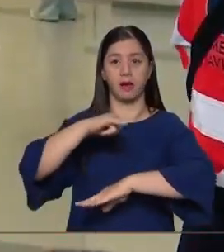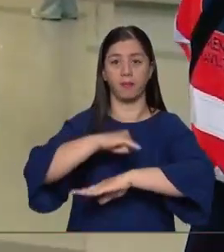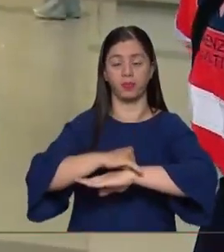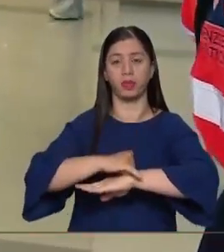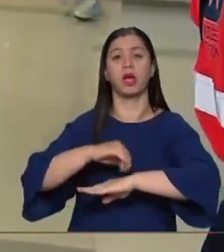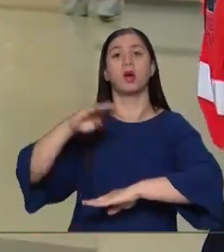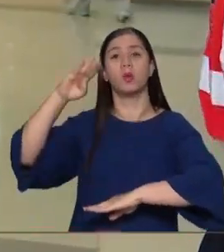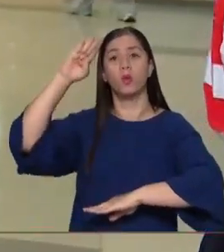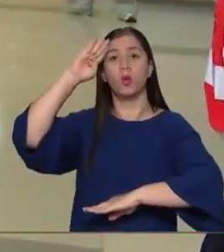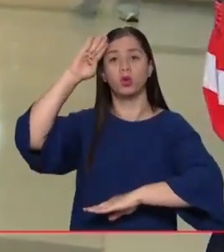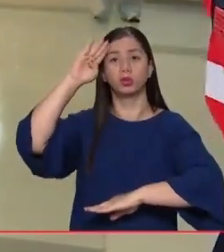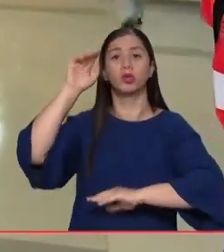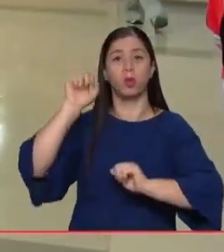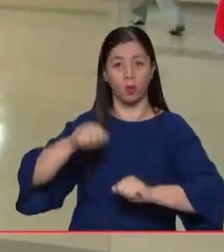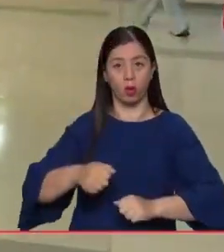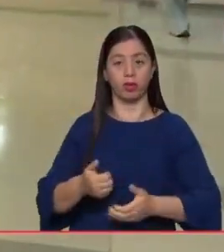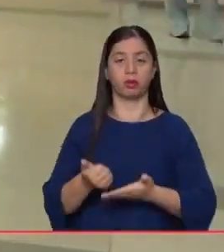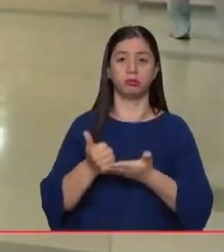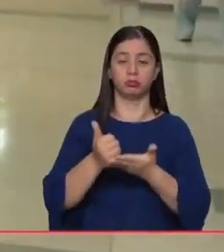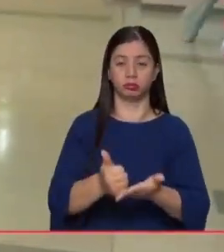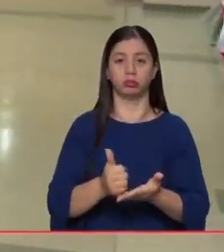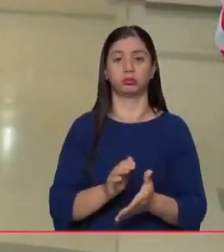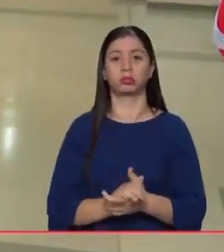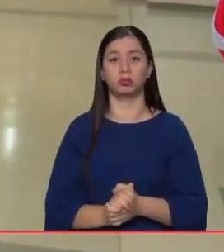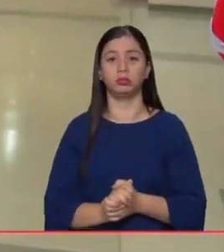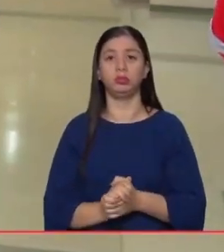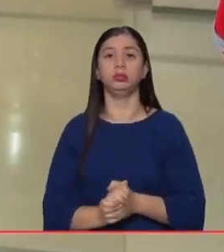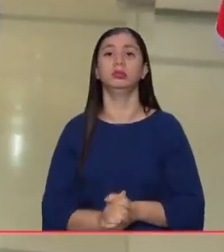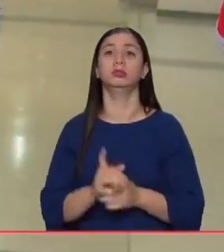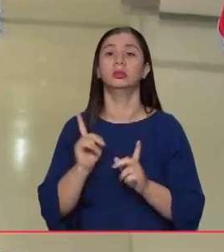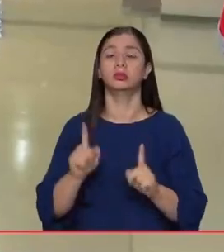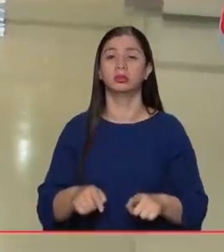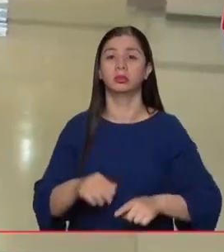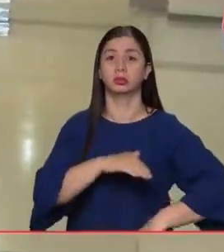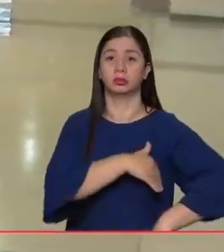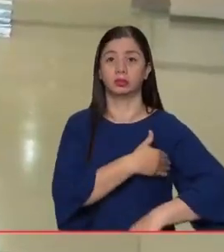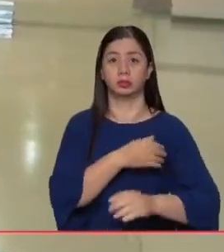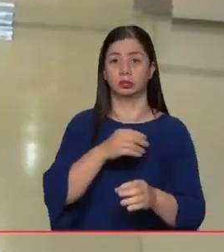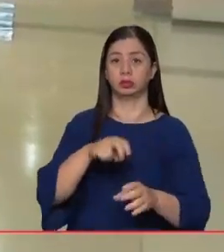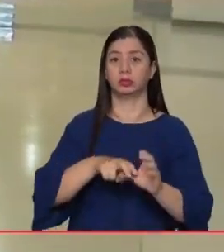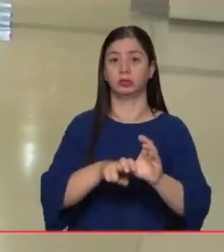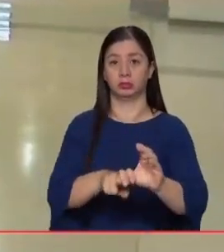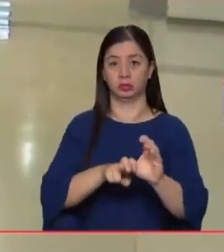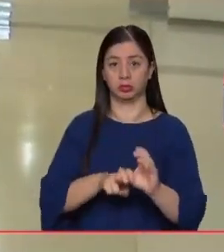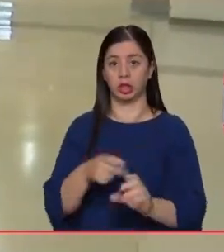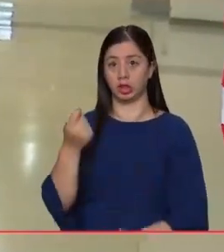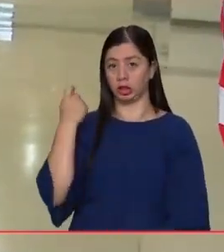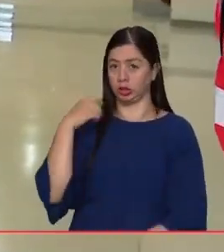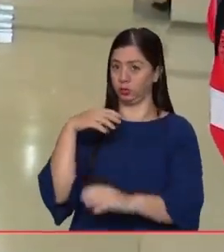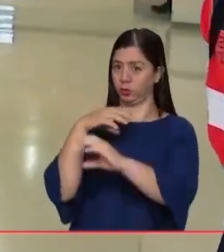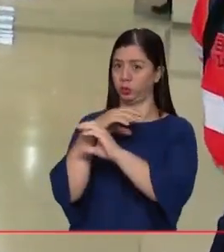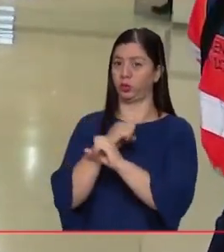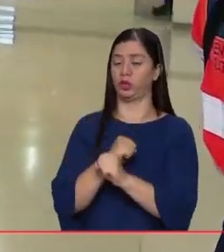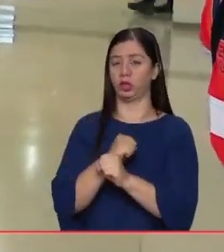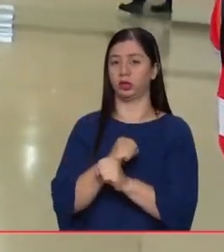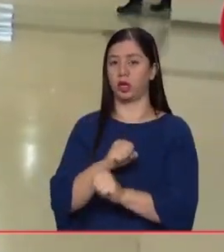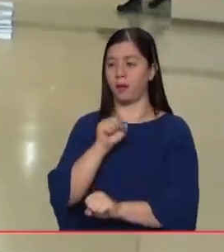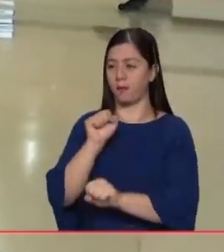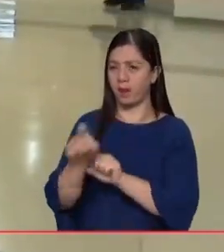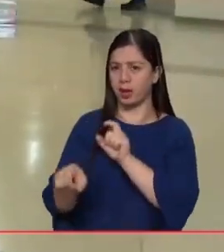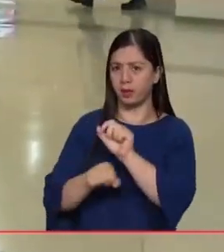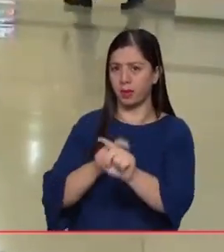Aérea Colombiana. También decir que el ministro de Transportes, en una entrevista que ofreció anoche al término de esta